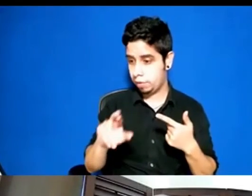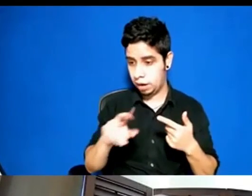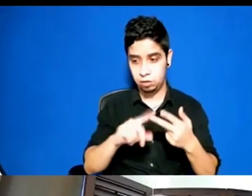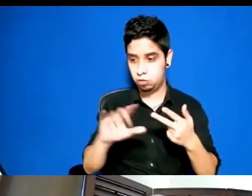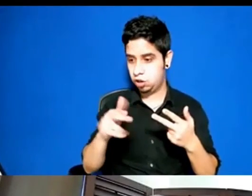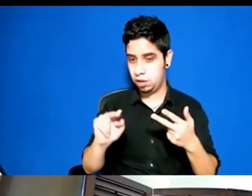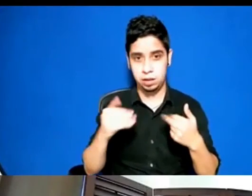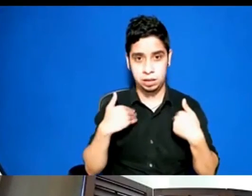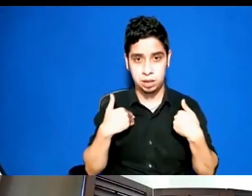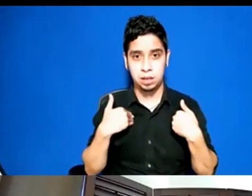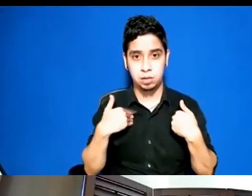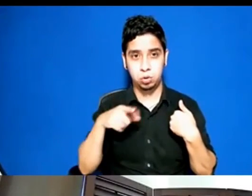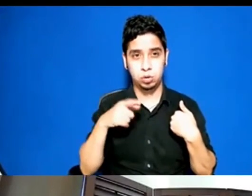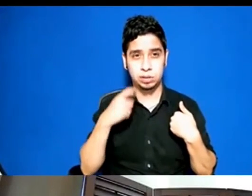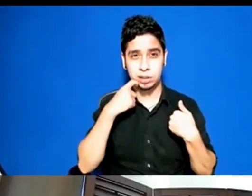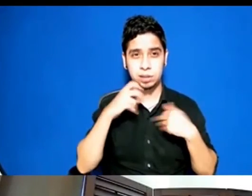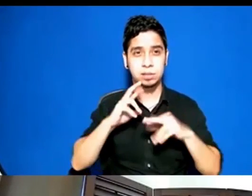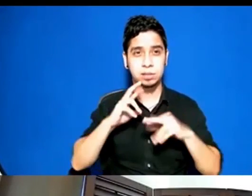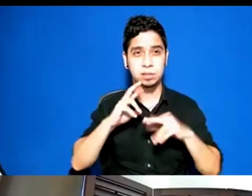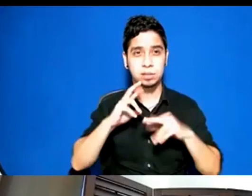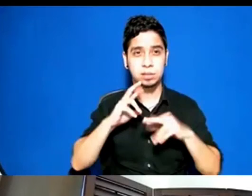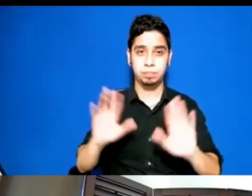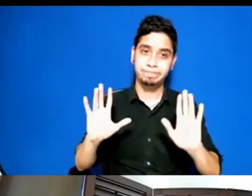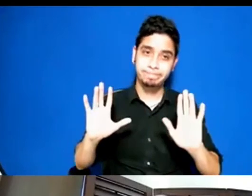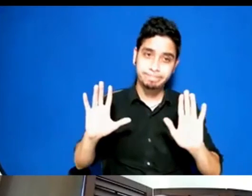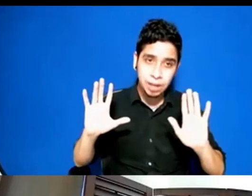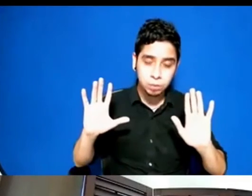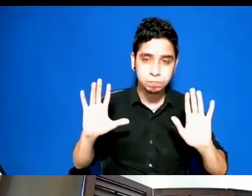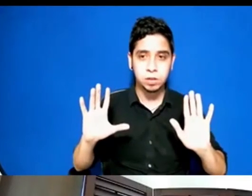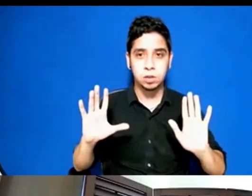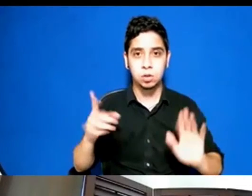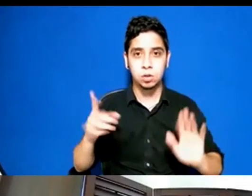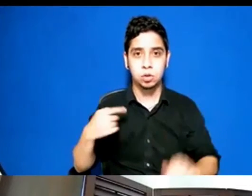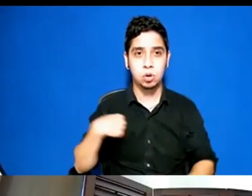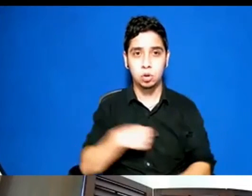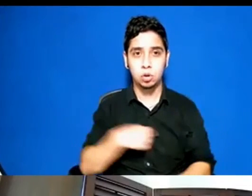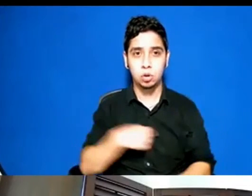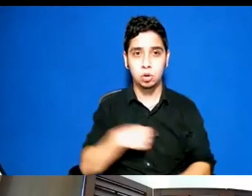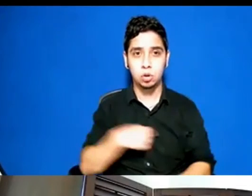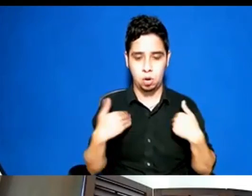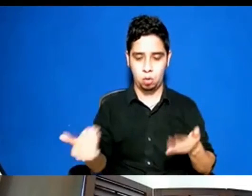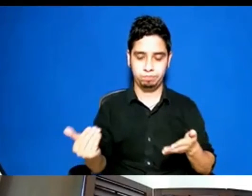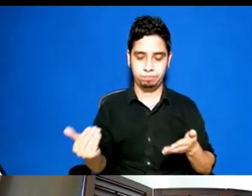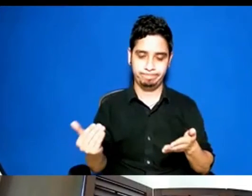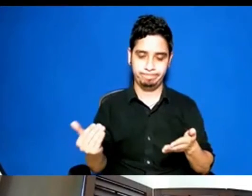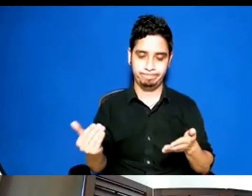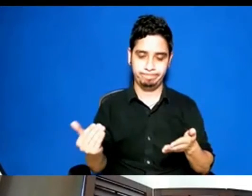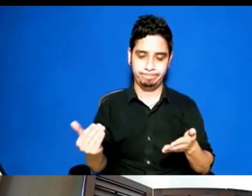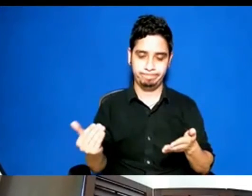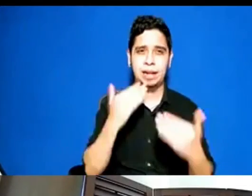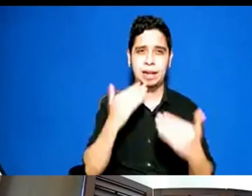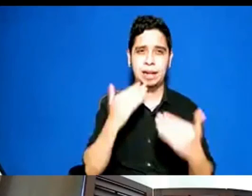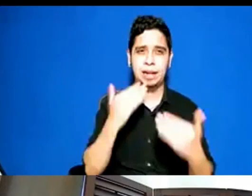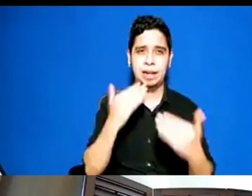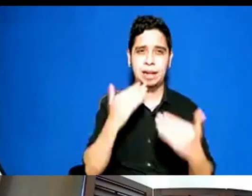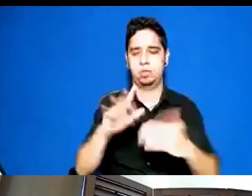ahora acabas de contestar una de las que nos hizo, pero bueno, nosotros vamos a tener que dejarnos aquí, pero les agradecemos un montón que hayan estado